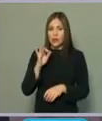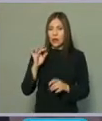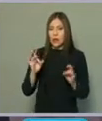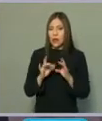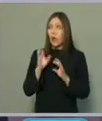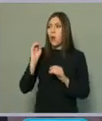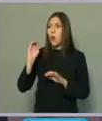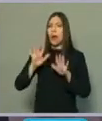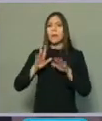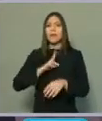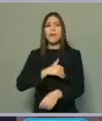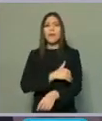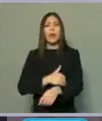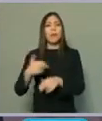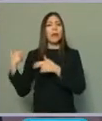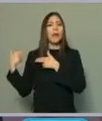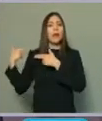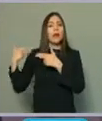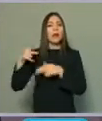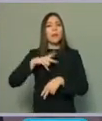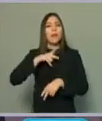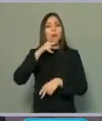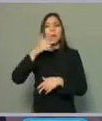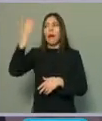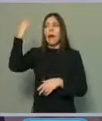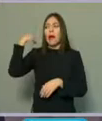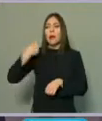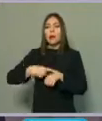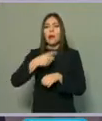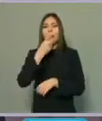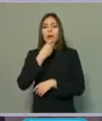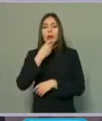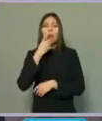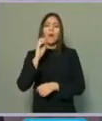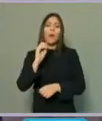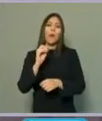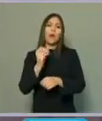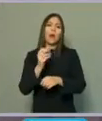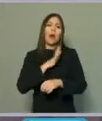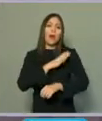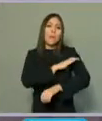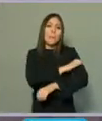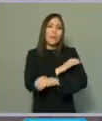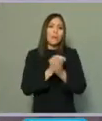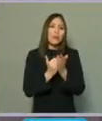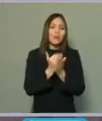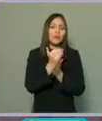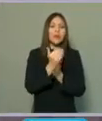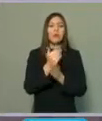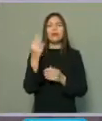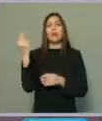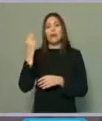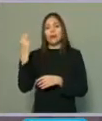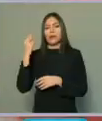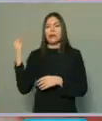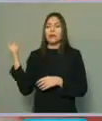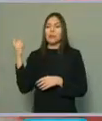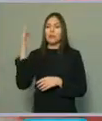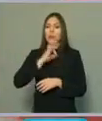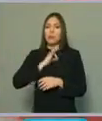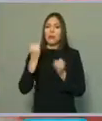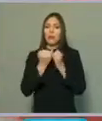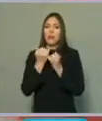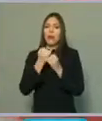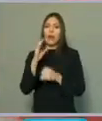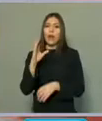genéticos, hereditarios, ¿no? Si mi papá fue hipertenso, diabético, o mi mamá, o tuvieron infarto al miocardio, puede ser que tengan el colesterol elevado